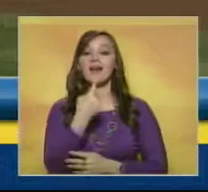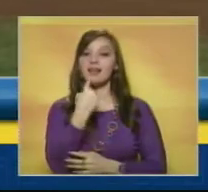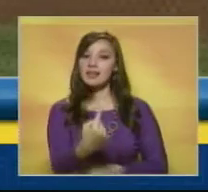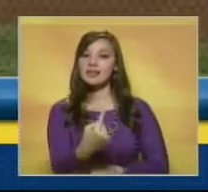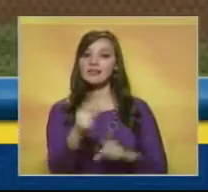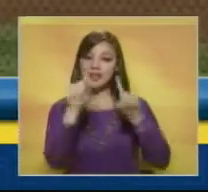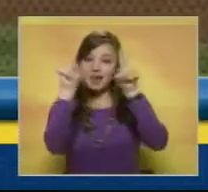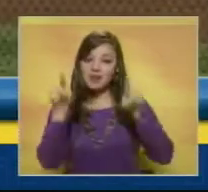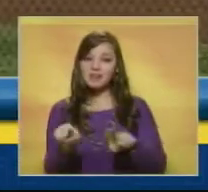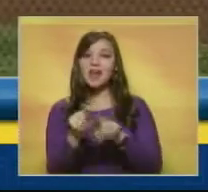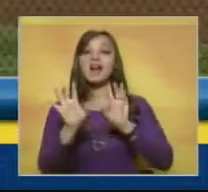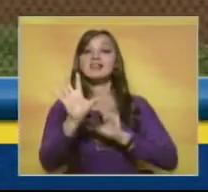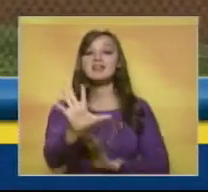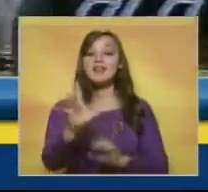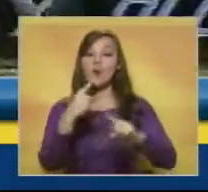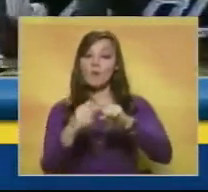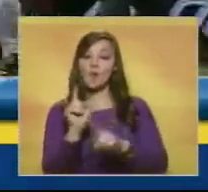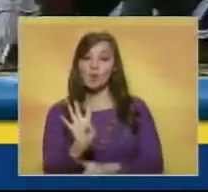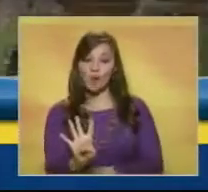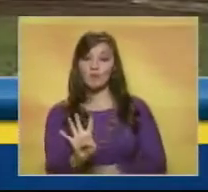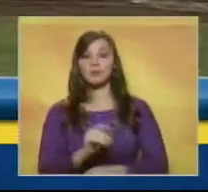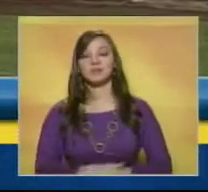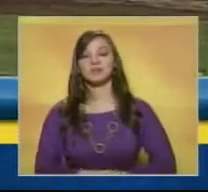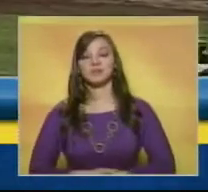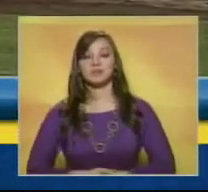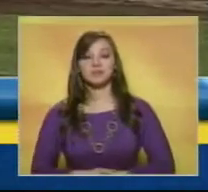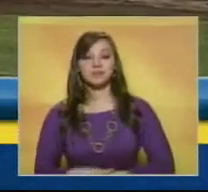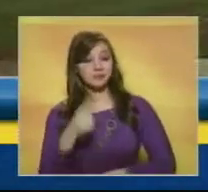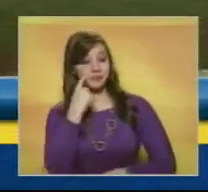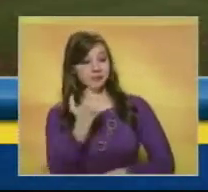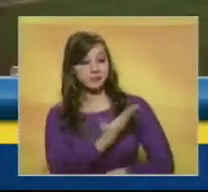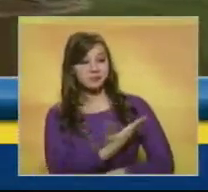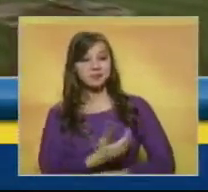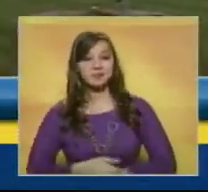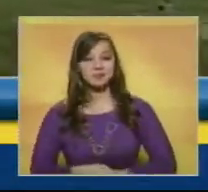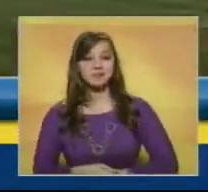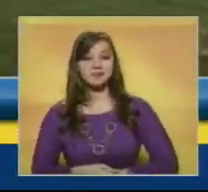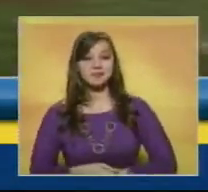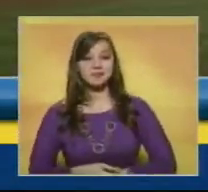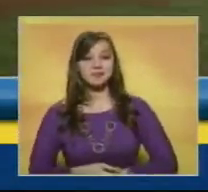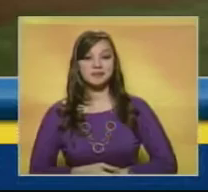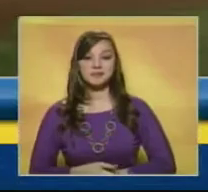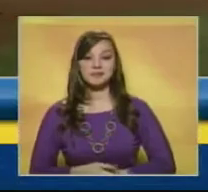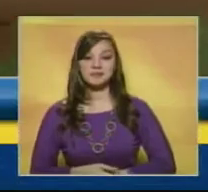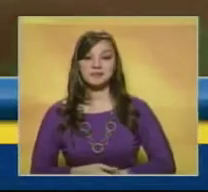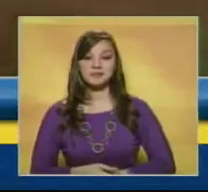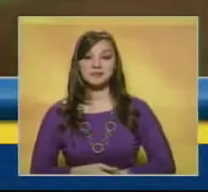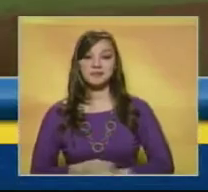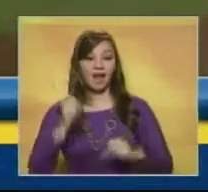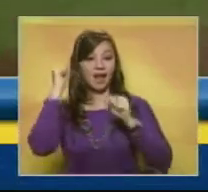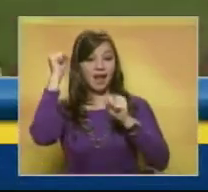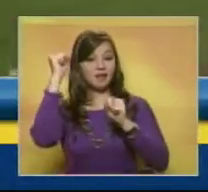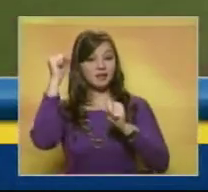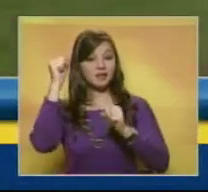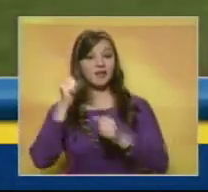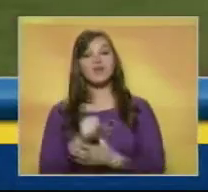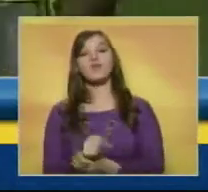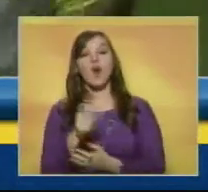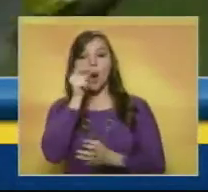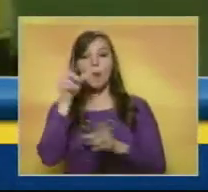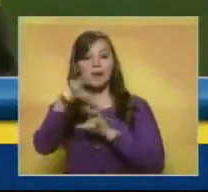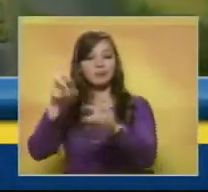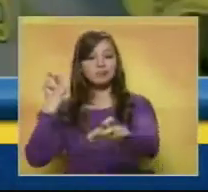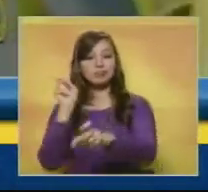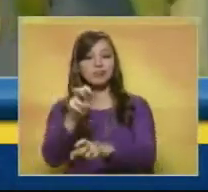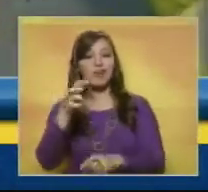la pizarra 5-4. Ahí vemos las conexiones. El triunfo fue para Orángel Arenas,